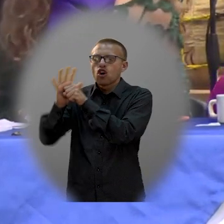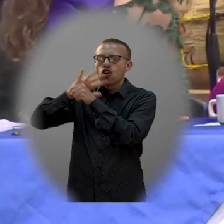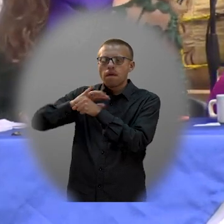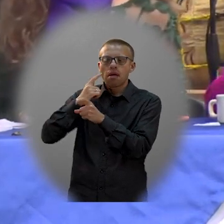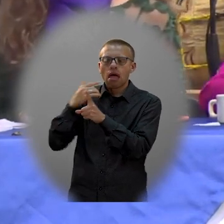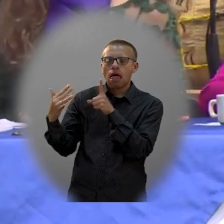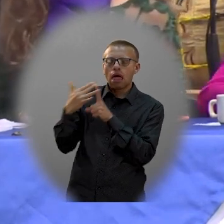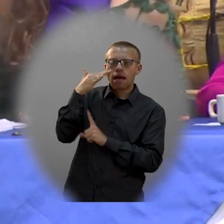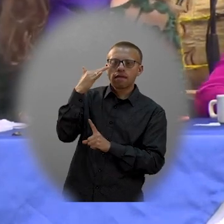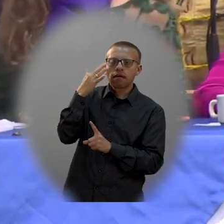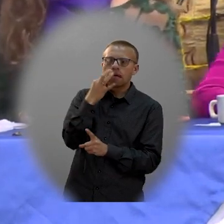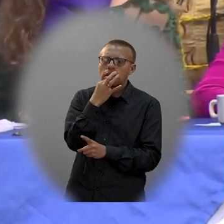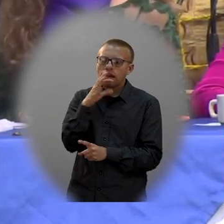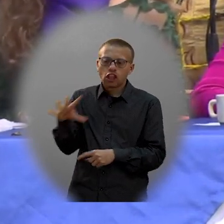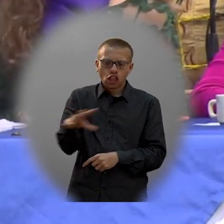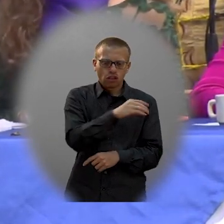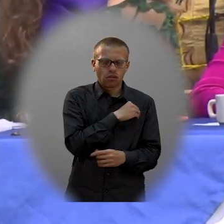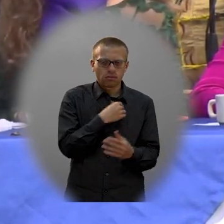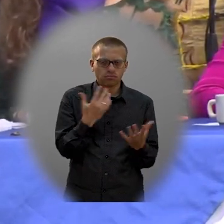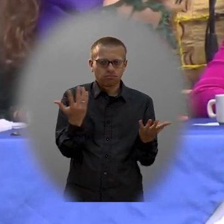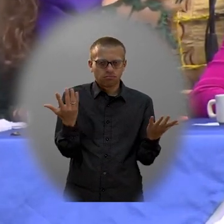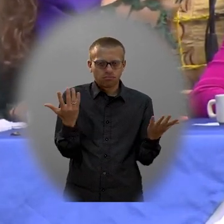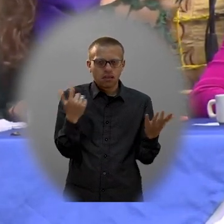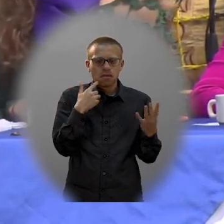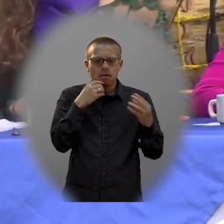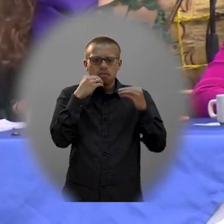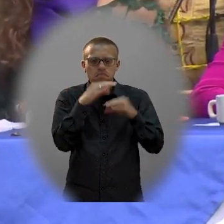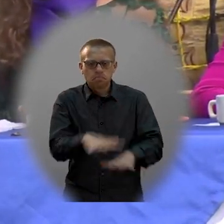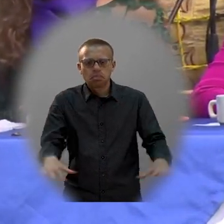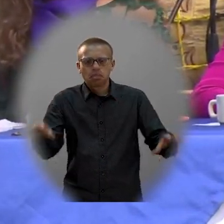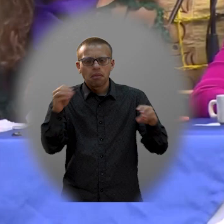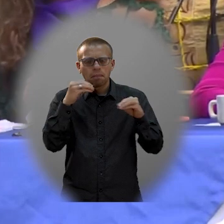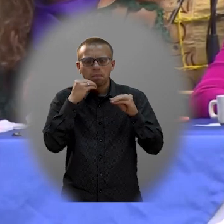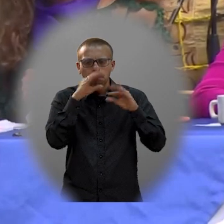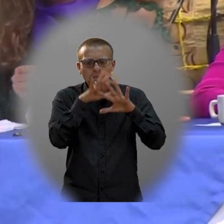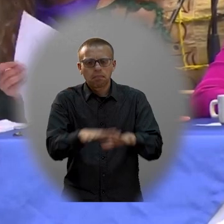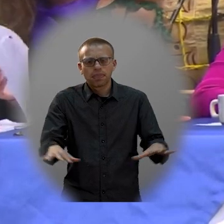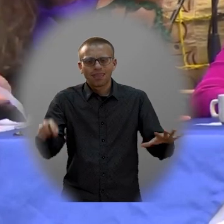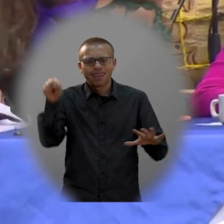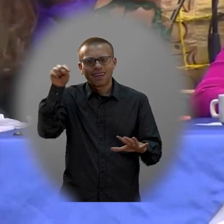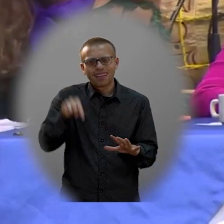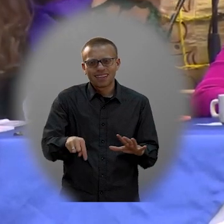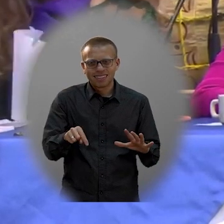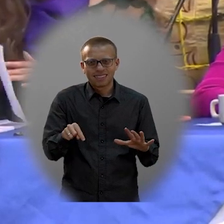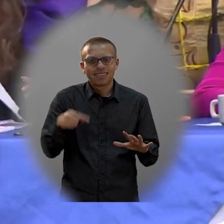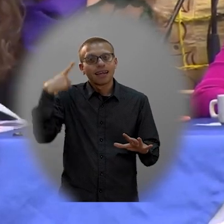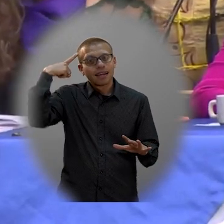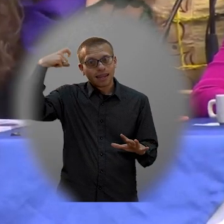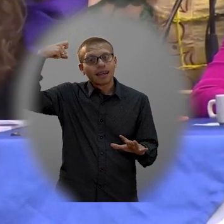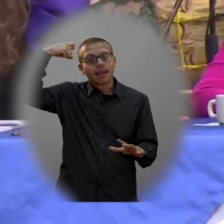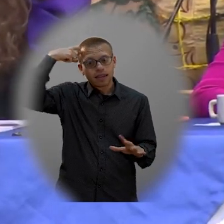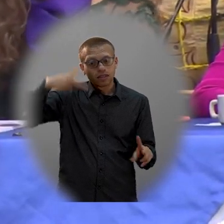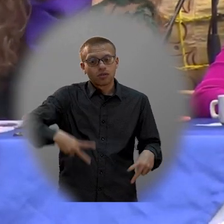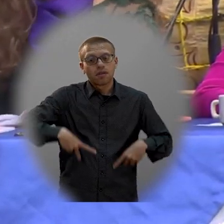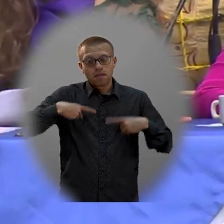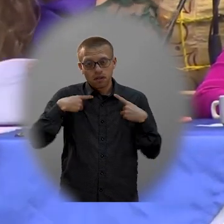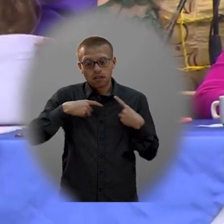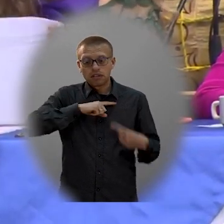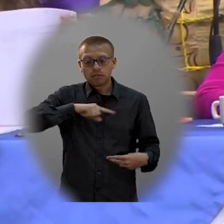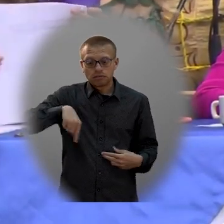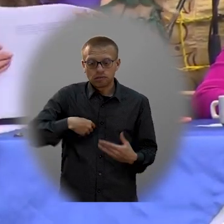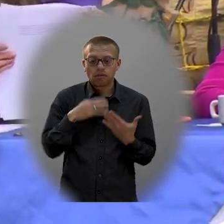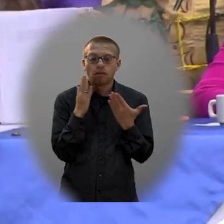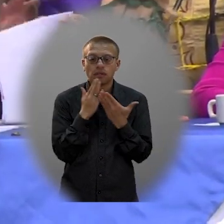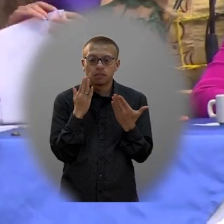de las secuelas del COVID, diciendo pública y abiertamente esas cosas y poniendo en riesgo la vida de nosotras como estudiantes de la